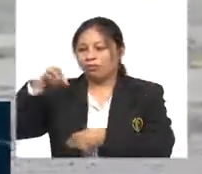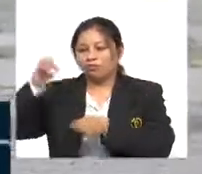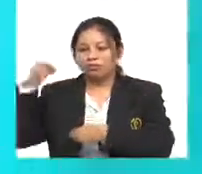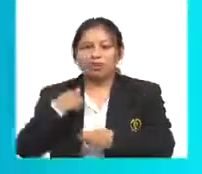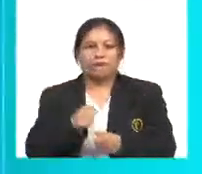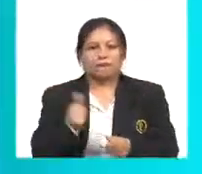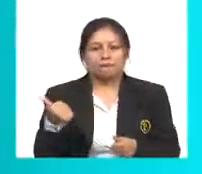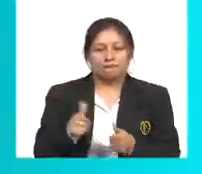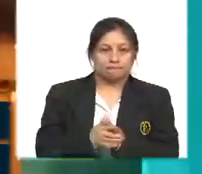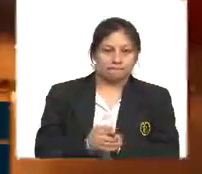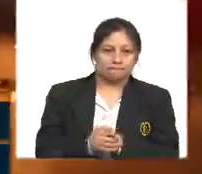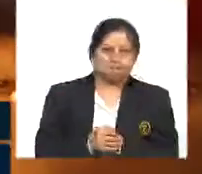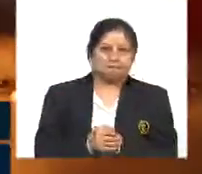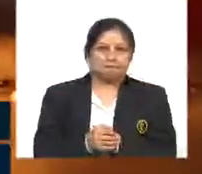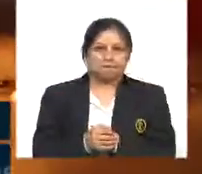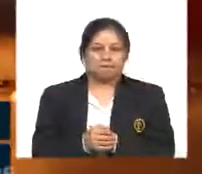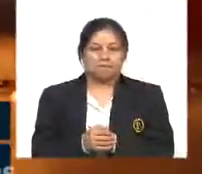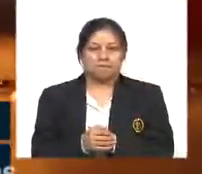países.